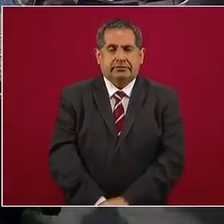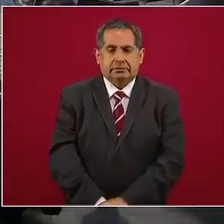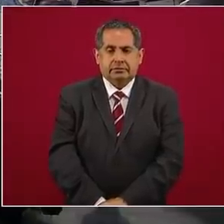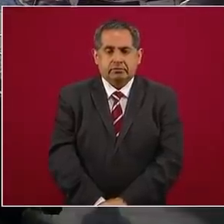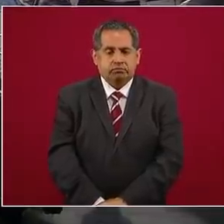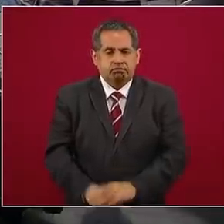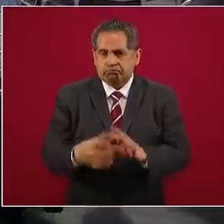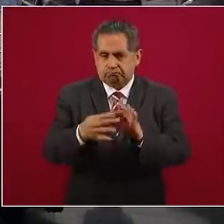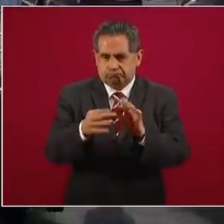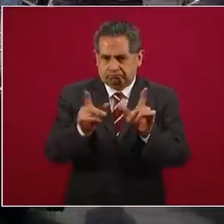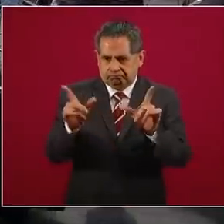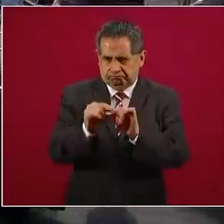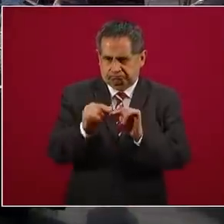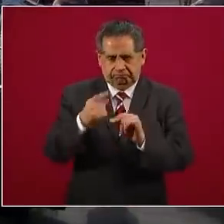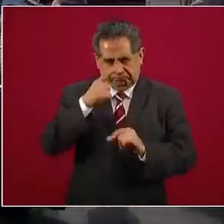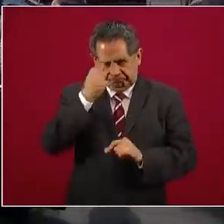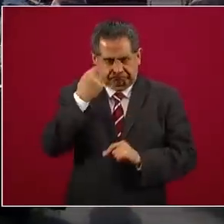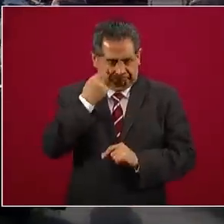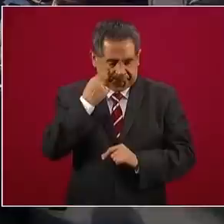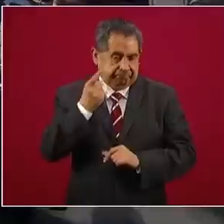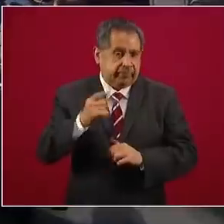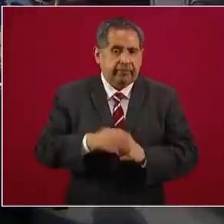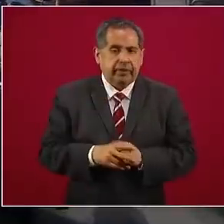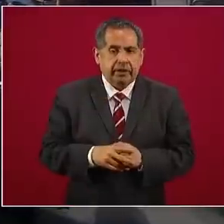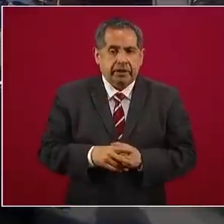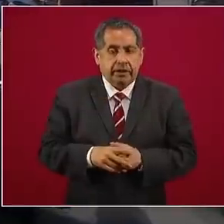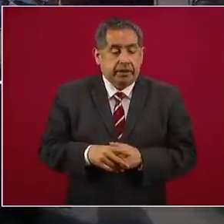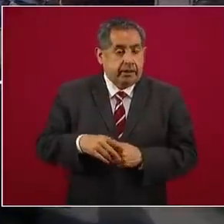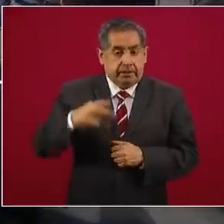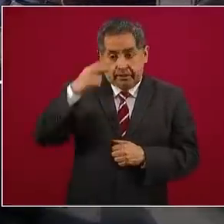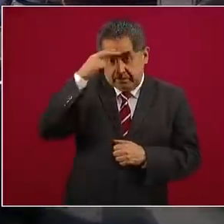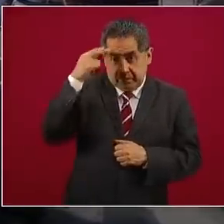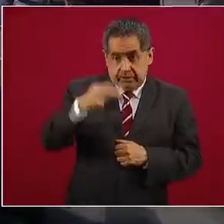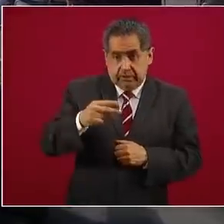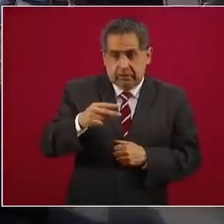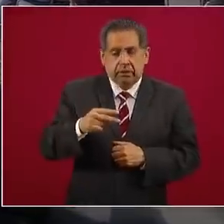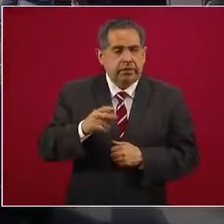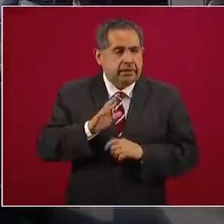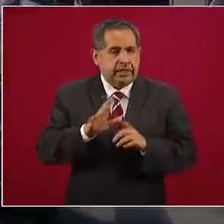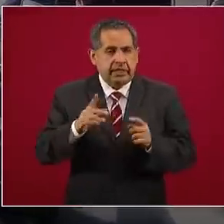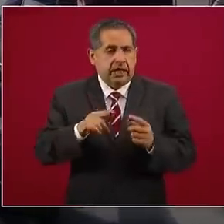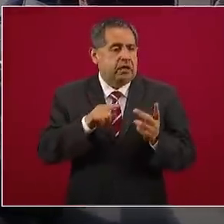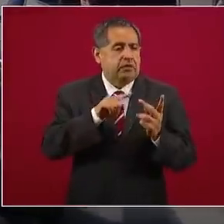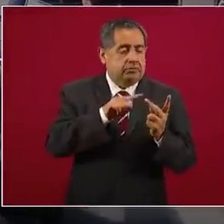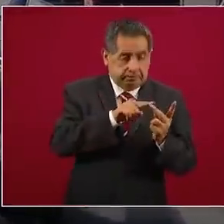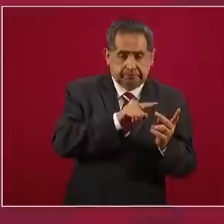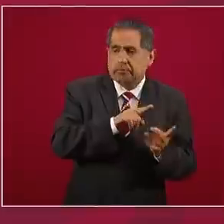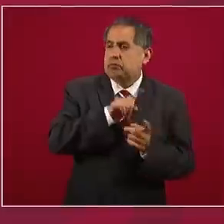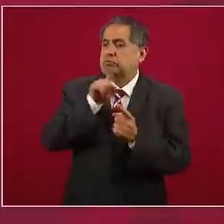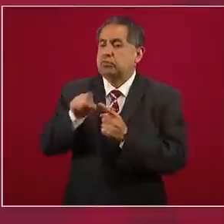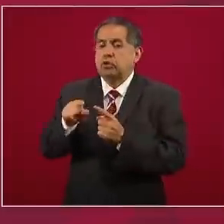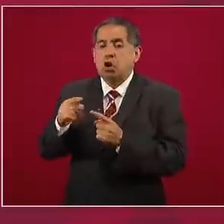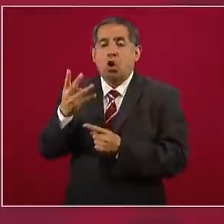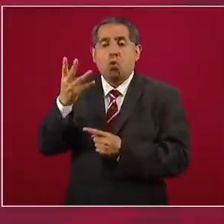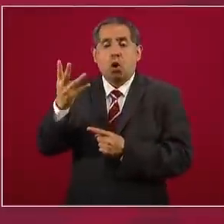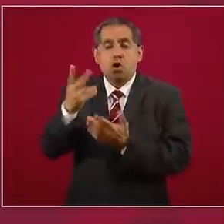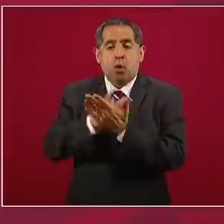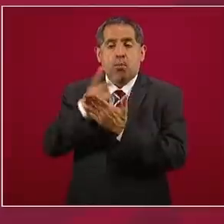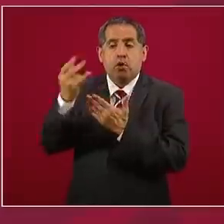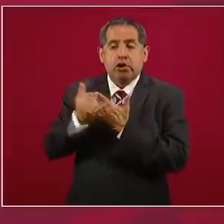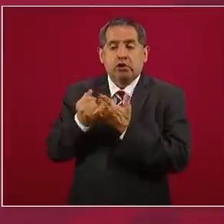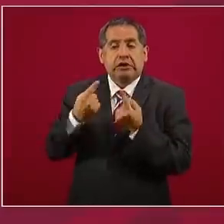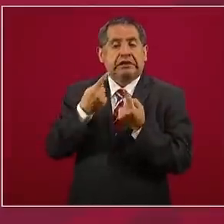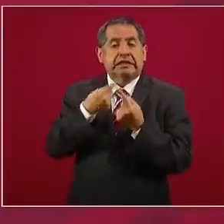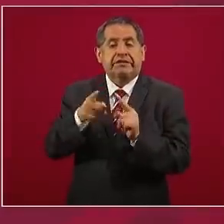lo podemos resumir de la siguiente manera. México tiene ya acordados 4 proyectos distintos de